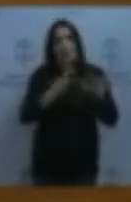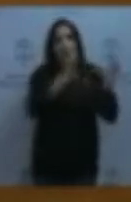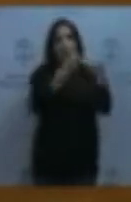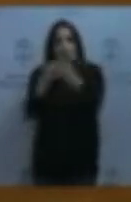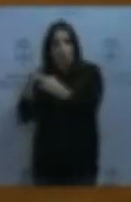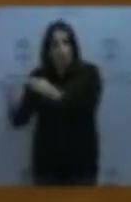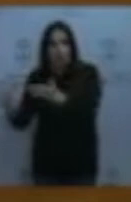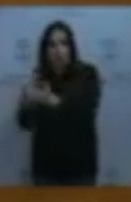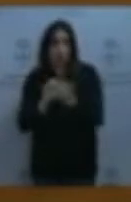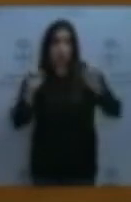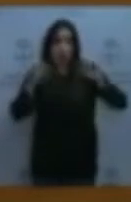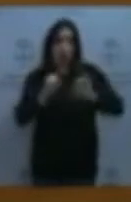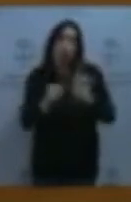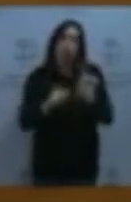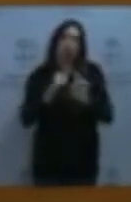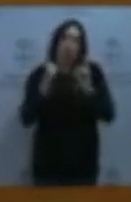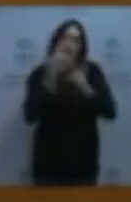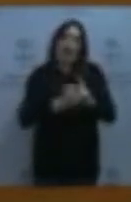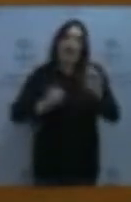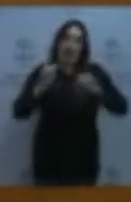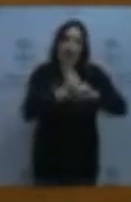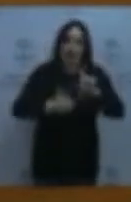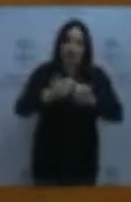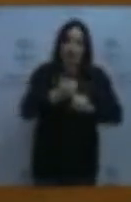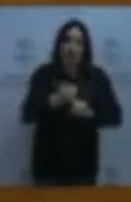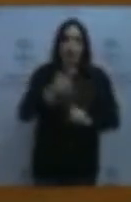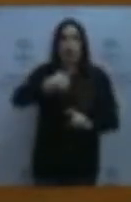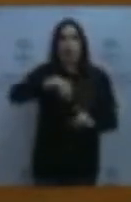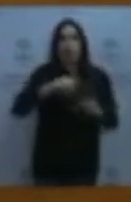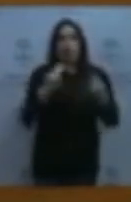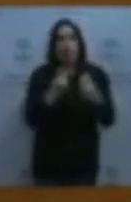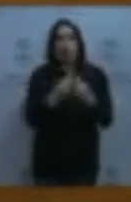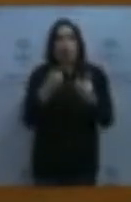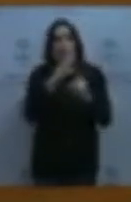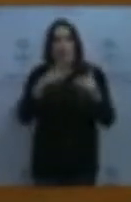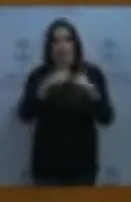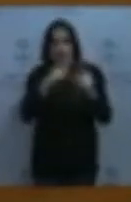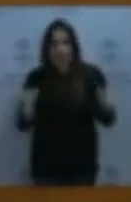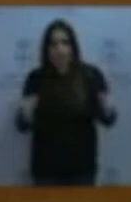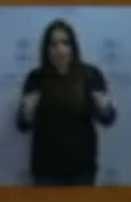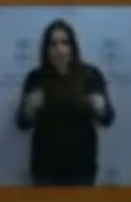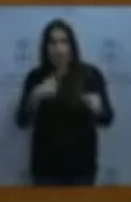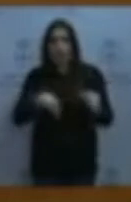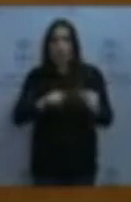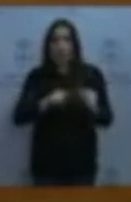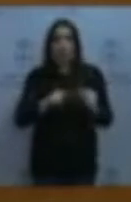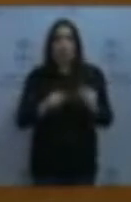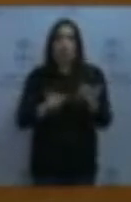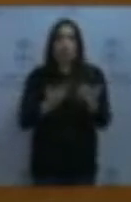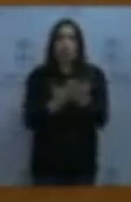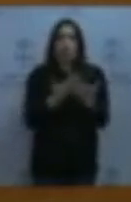llegar a acuerdos. En ese sentido, transaccionamos con Foro Asturias incorporando la demanda del 1%